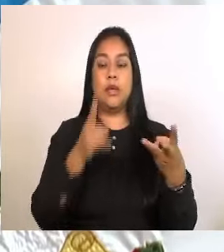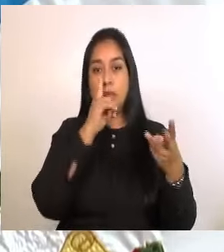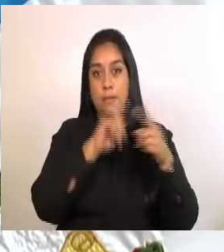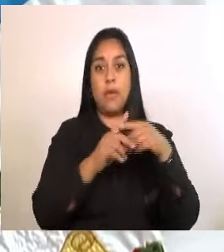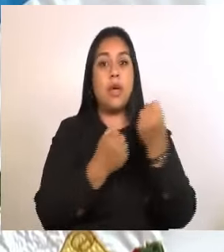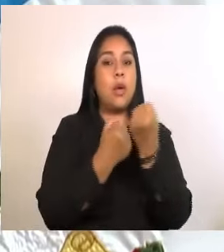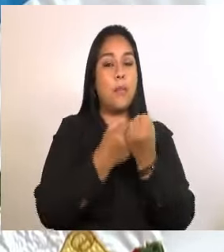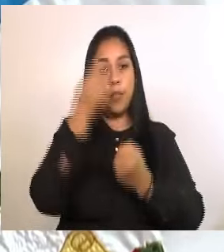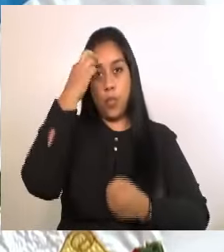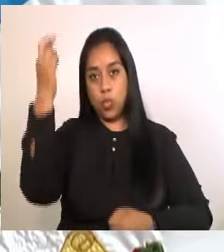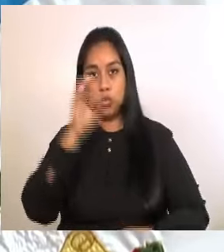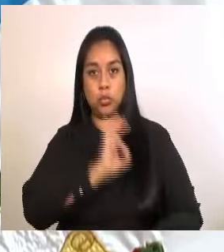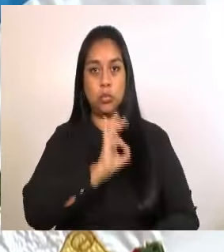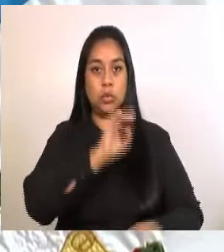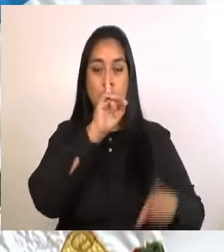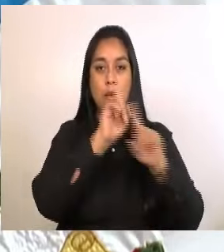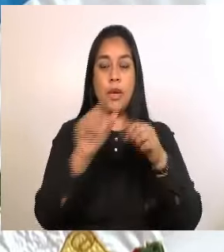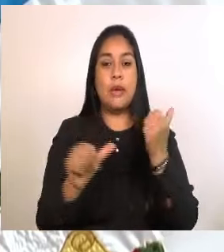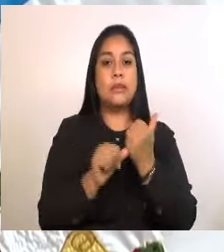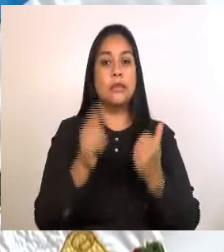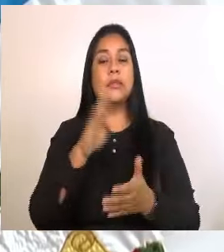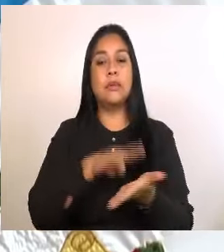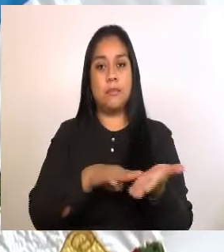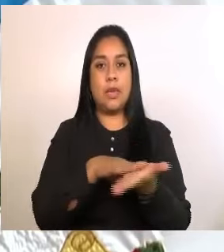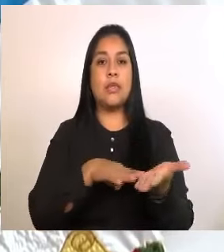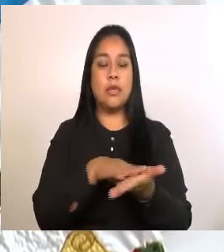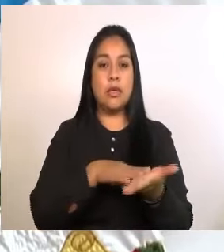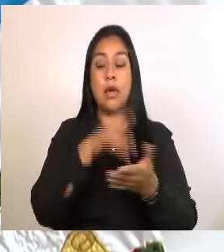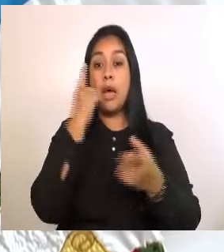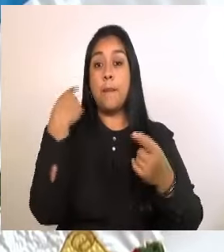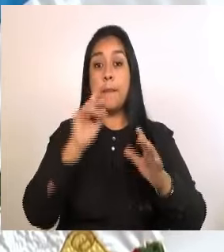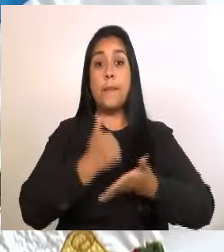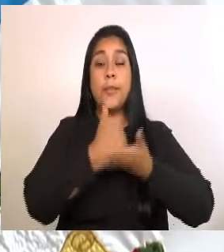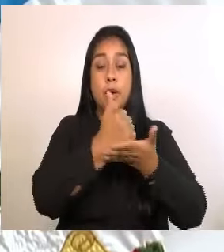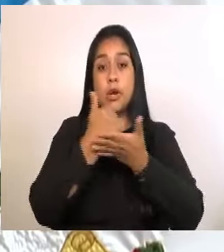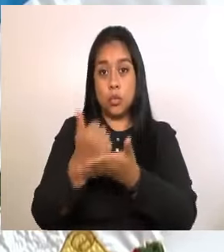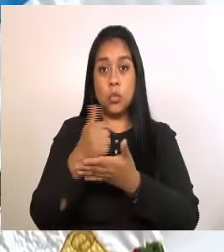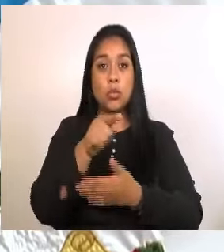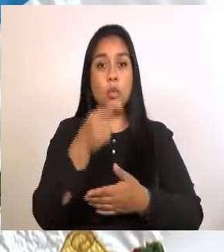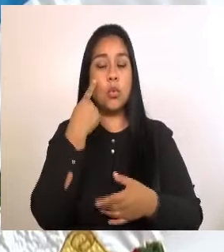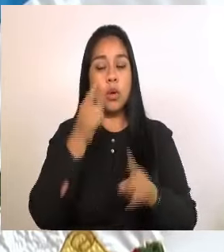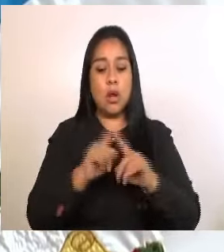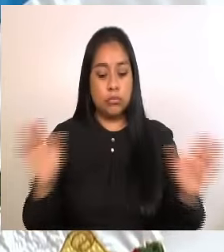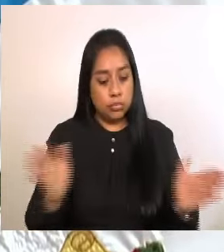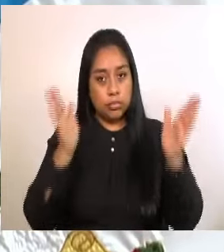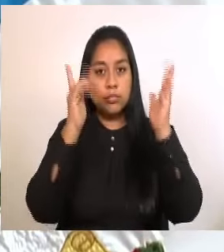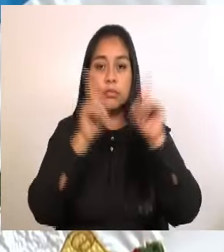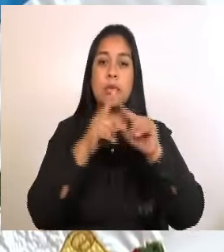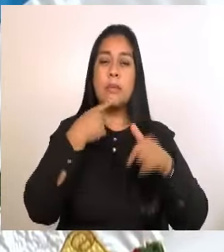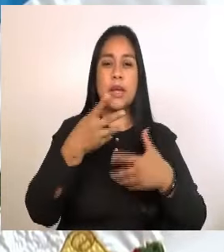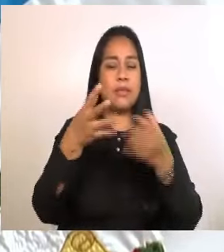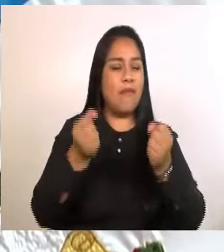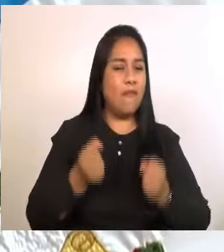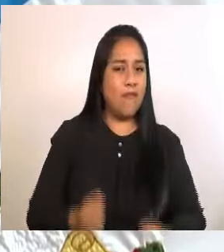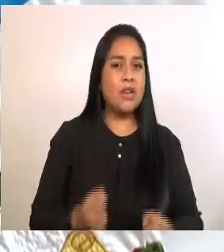apoyo psicosocial, asistencia médica, para ayudarlos a recuperarse de las